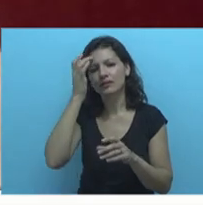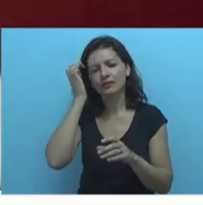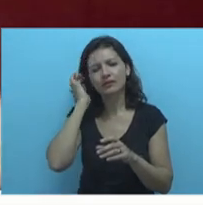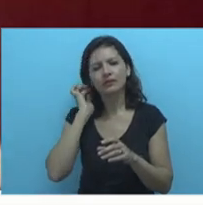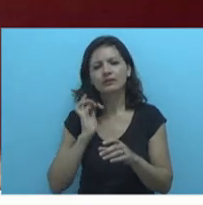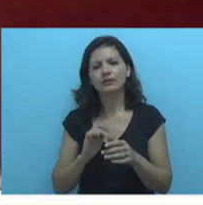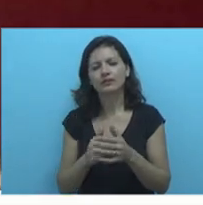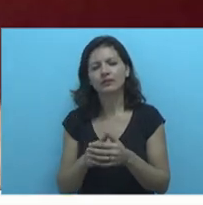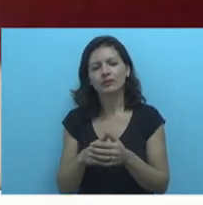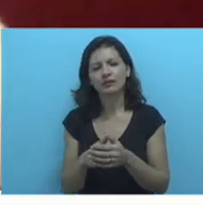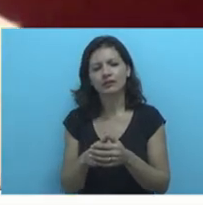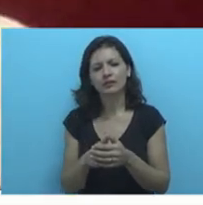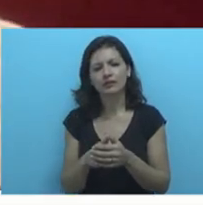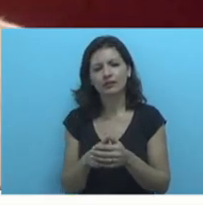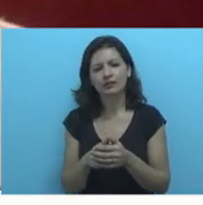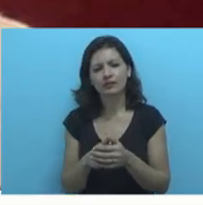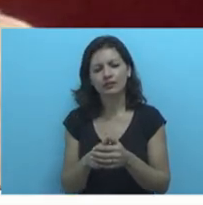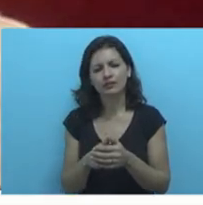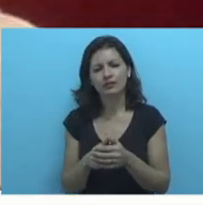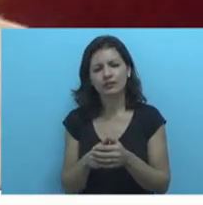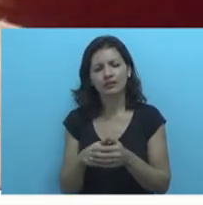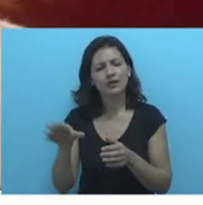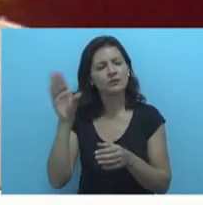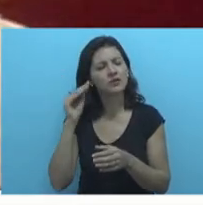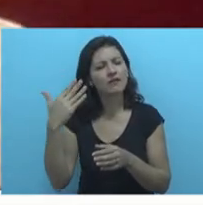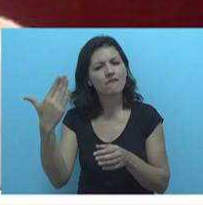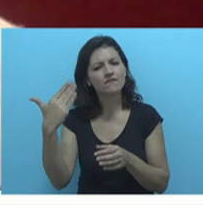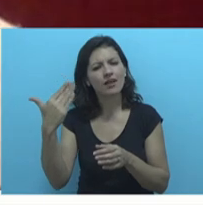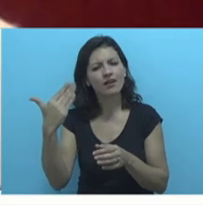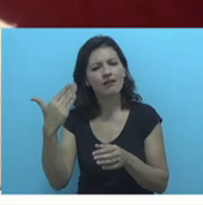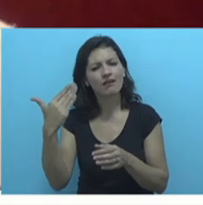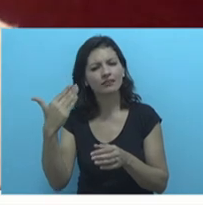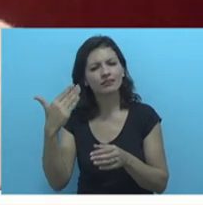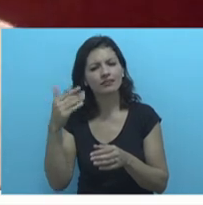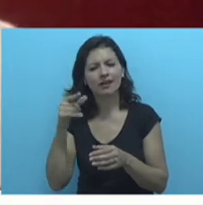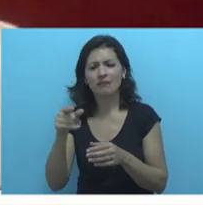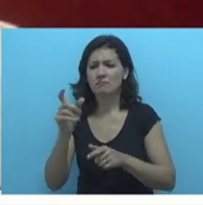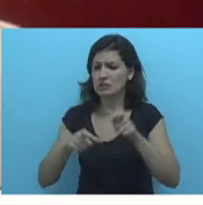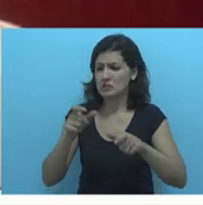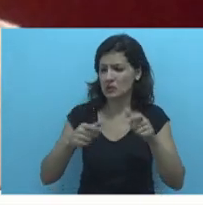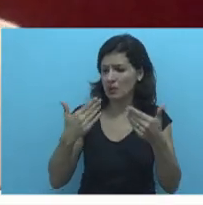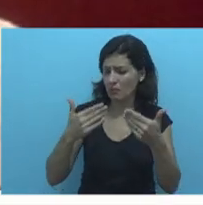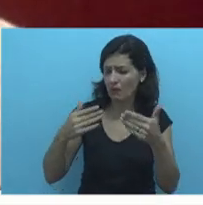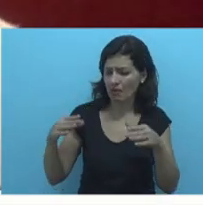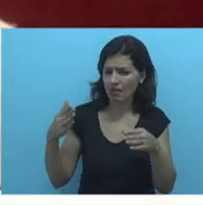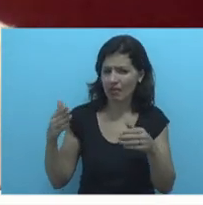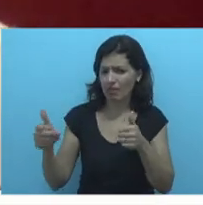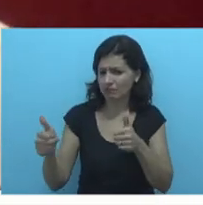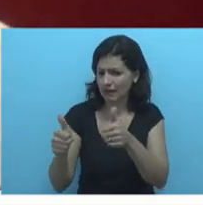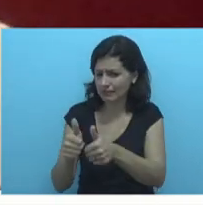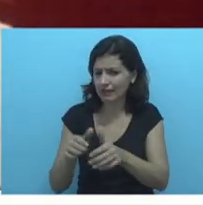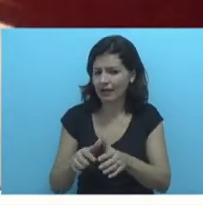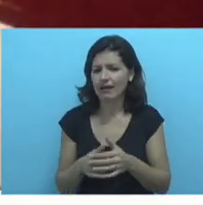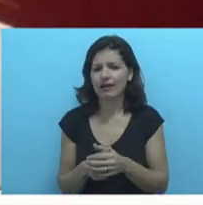el público, como uno más, y cualquier santafesino o santafesina podía acceder al espacio público y participar de